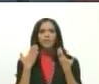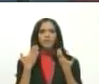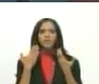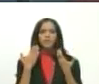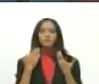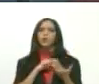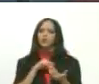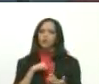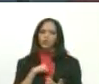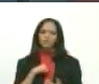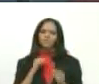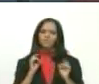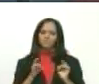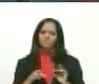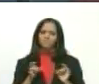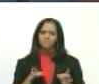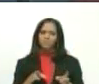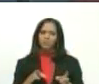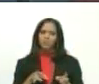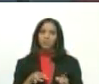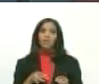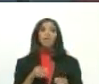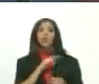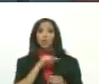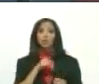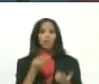con ustedes sin tregua,